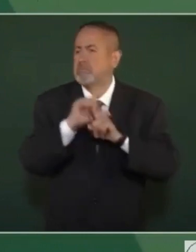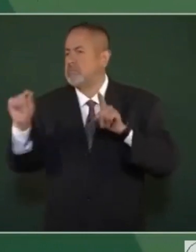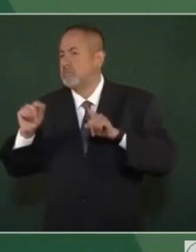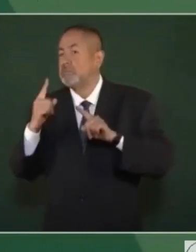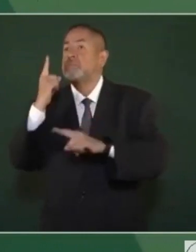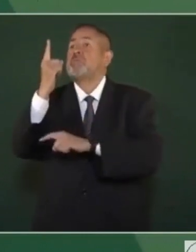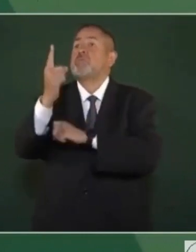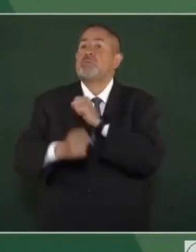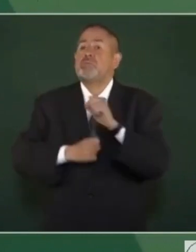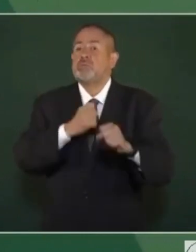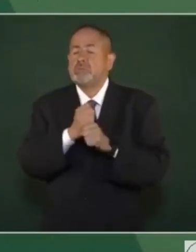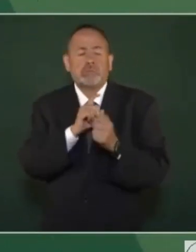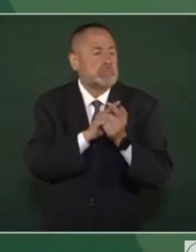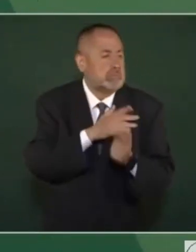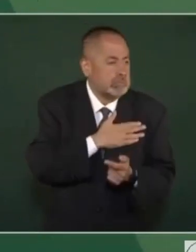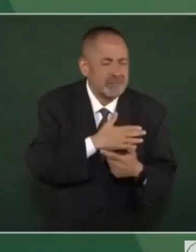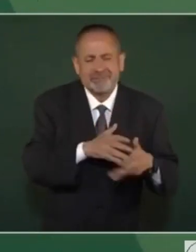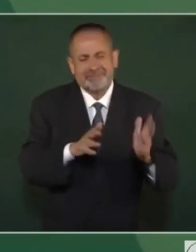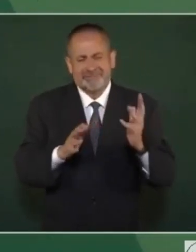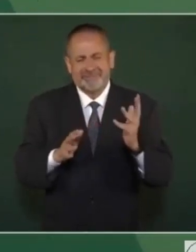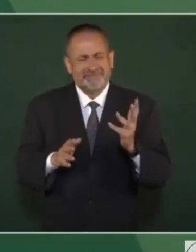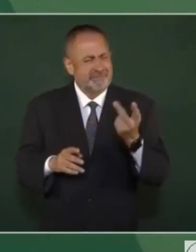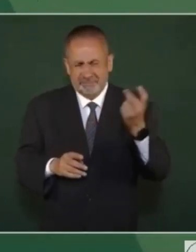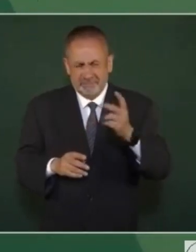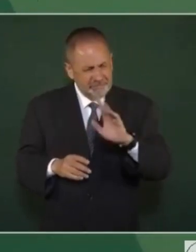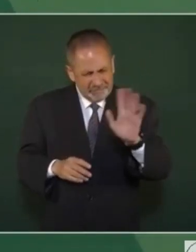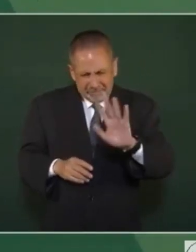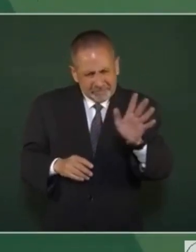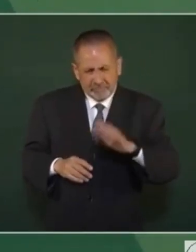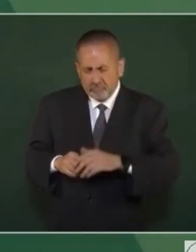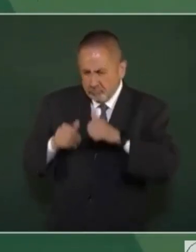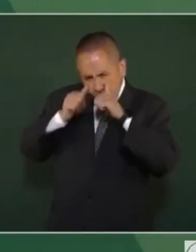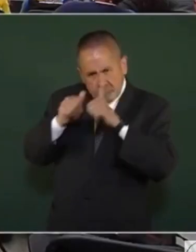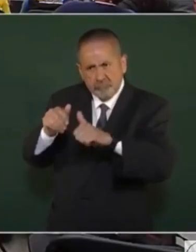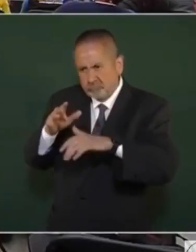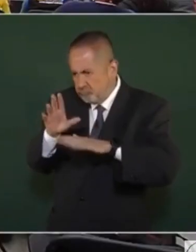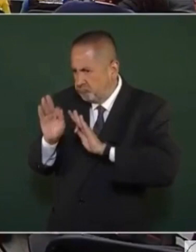Entonces, ¿por qué no atender eso?